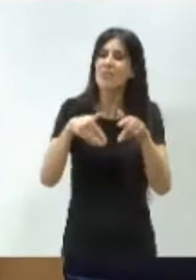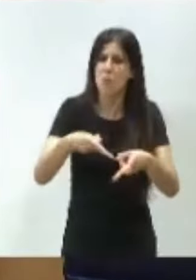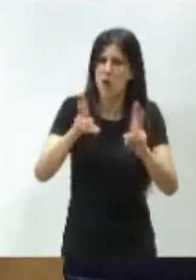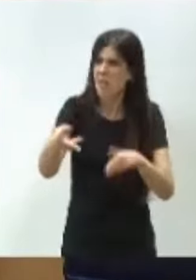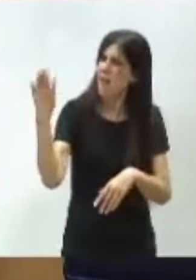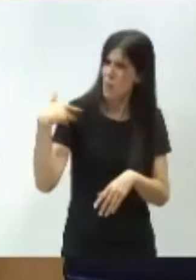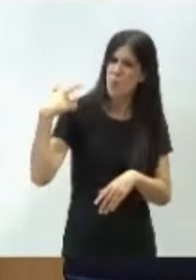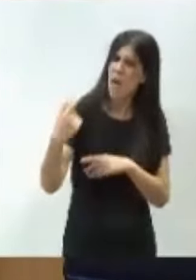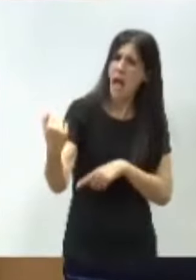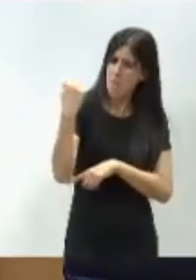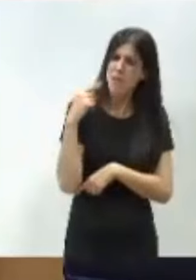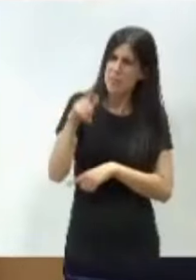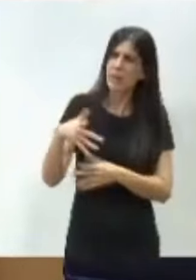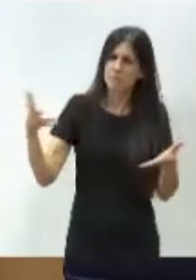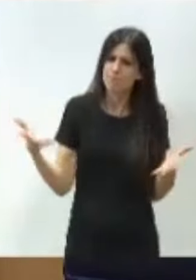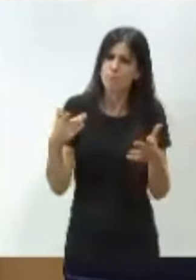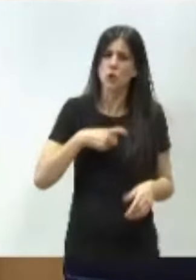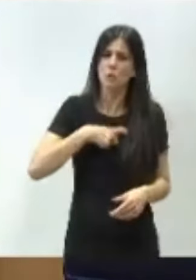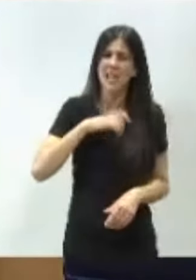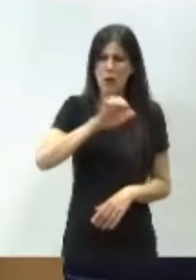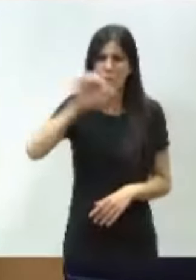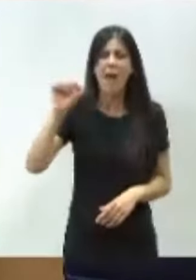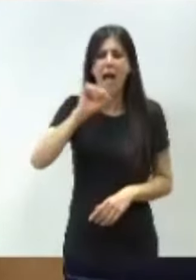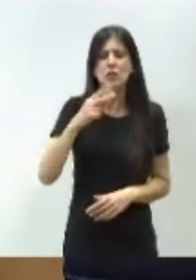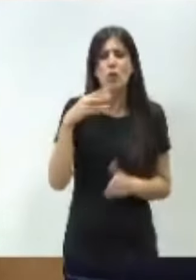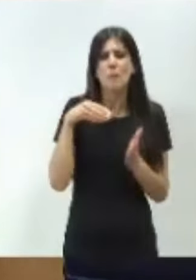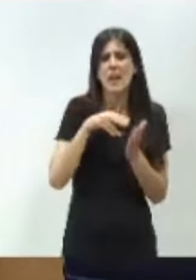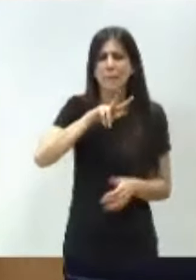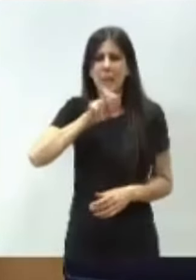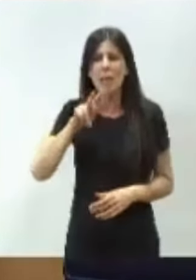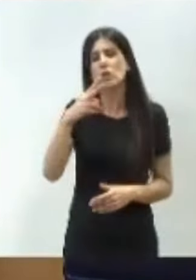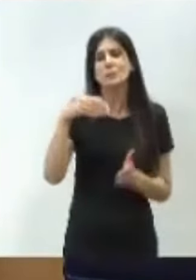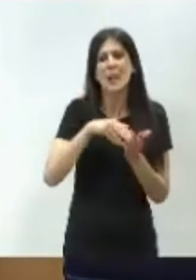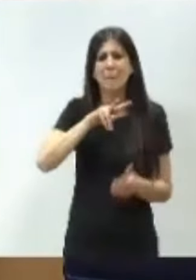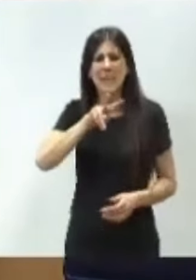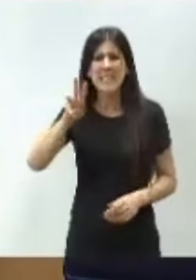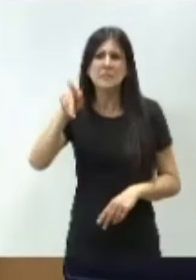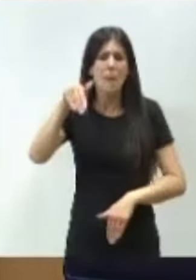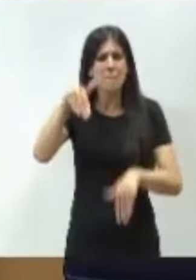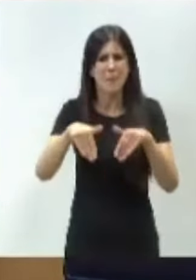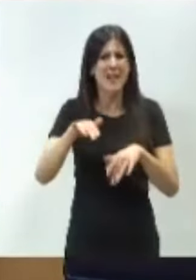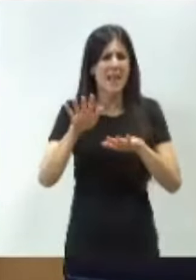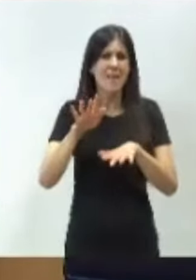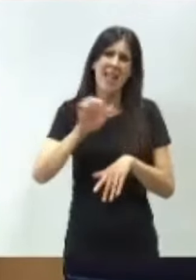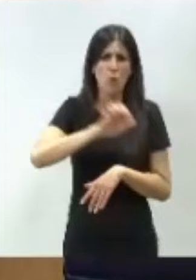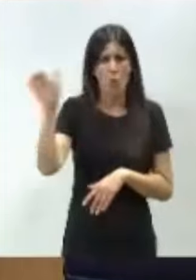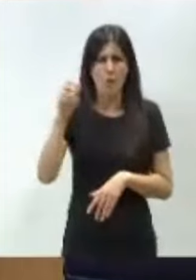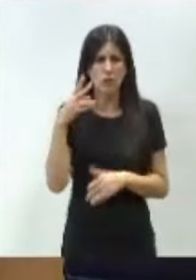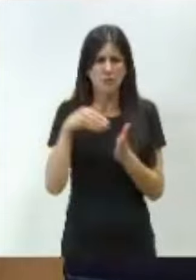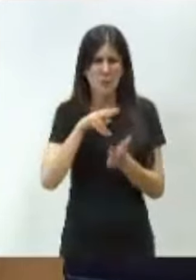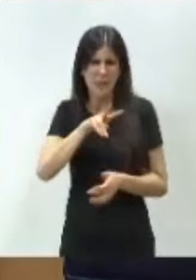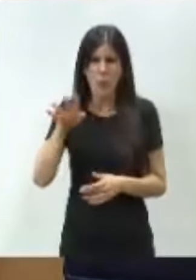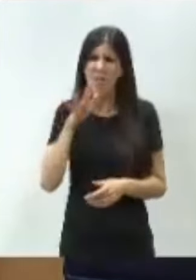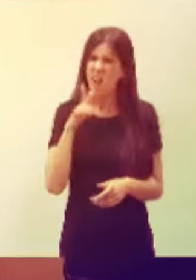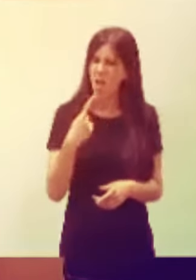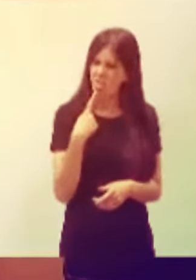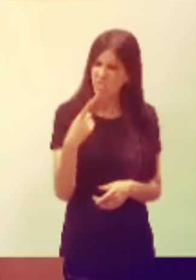y lo impulsaron en la Comisión Europea en el año 2020 y 2023 y lo votaron en el Parlamento Europeo en 2024, ¿por qué ahora